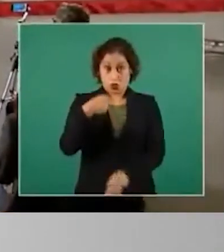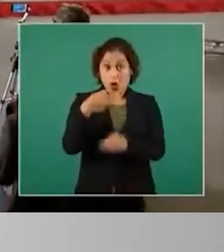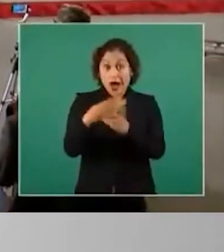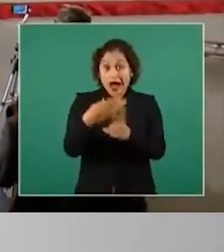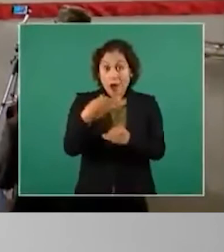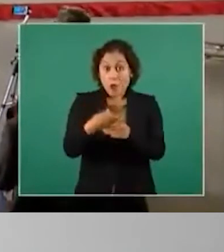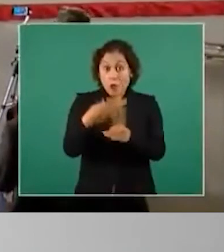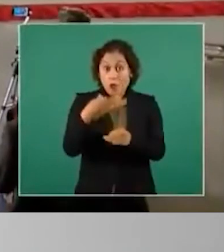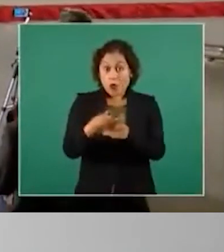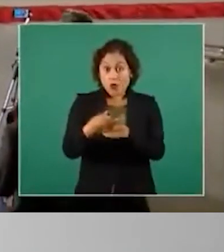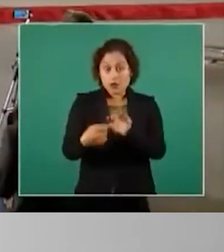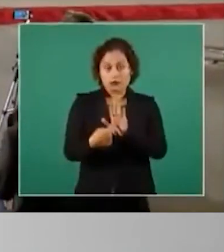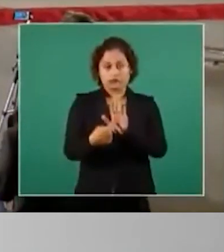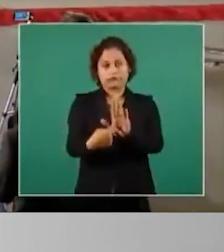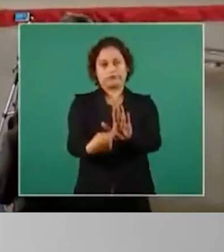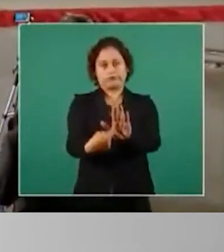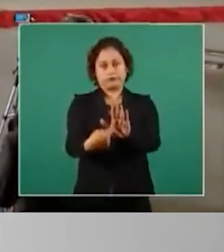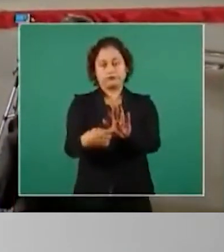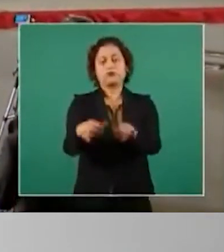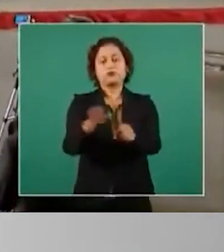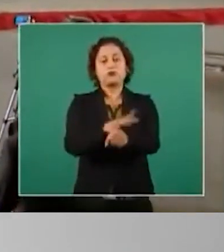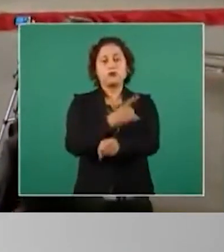en